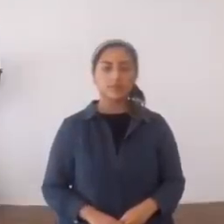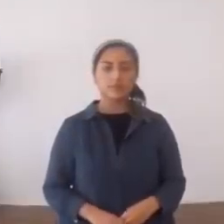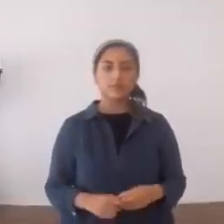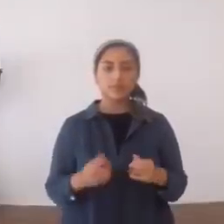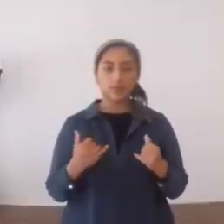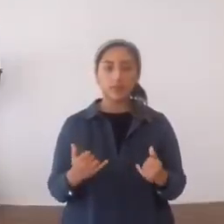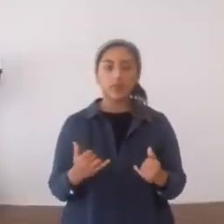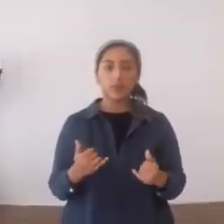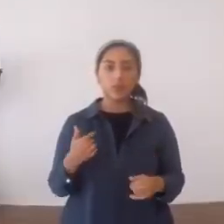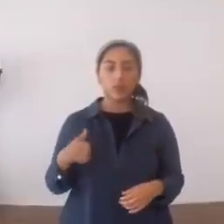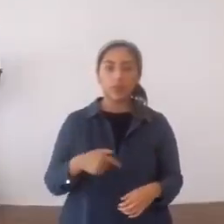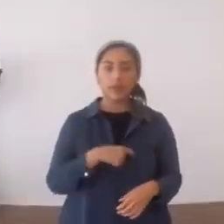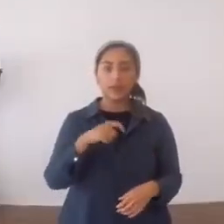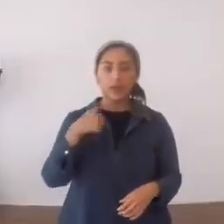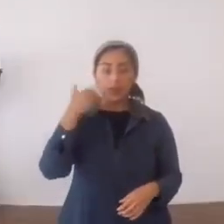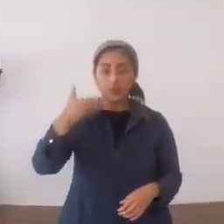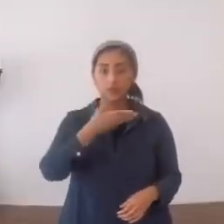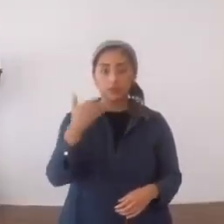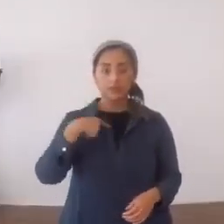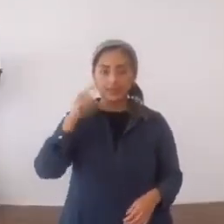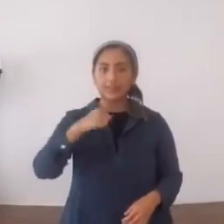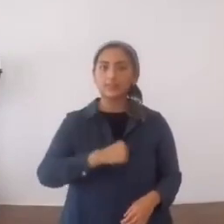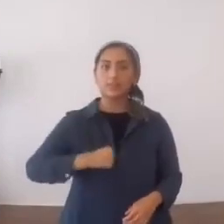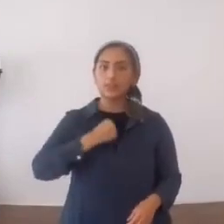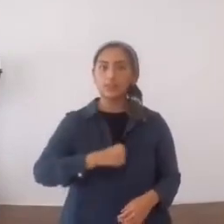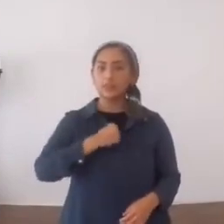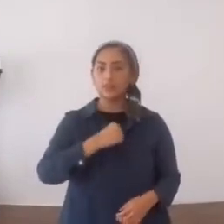es hacer entonces arrepentimiento.